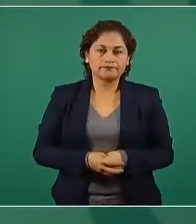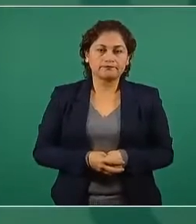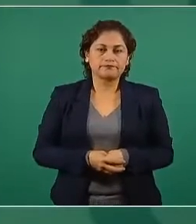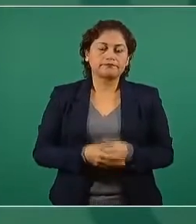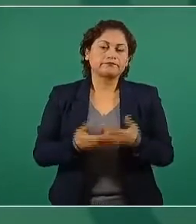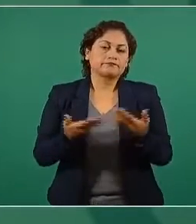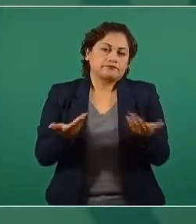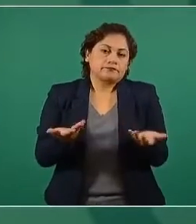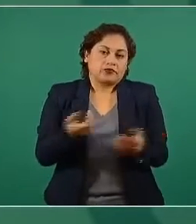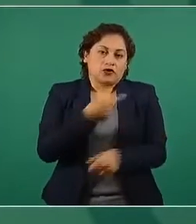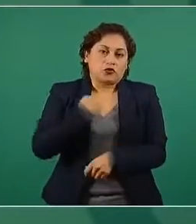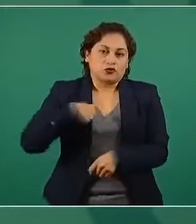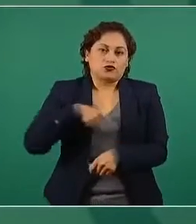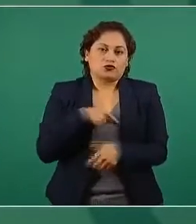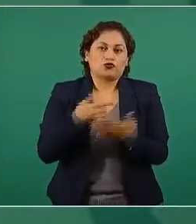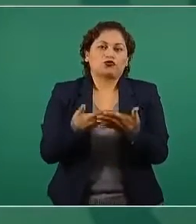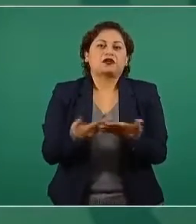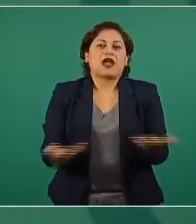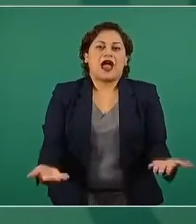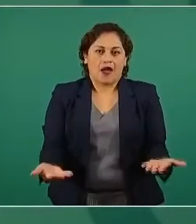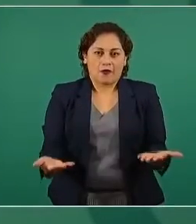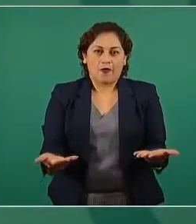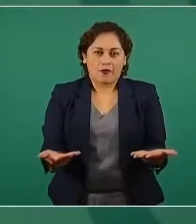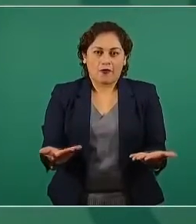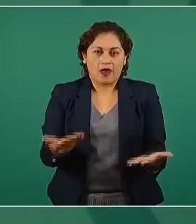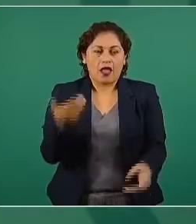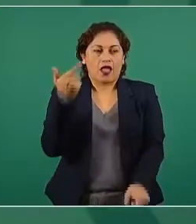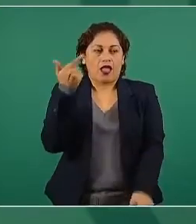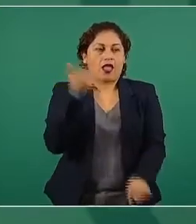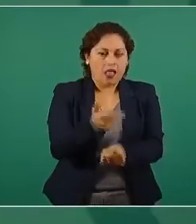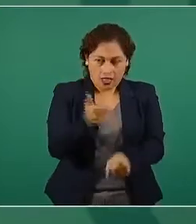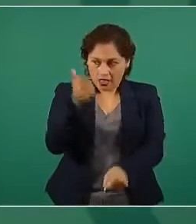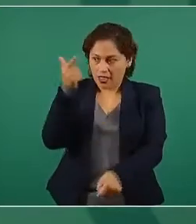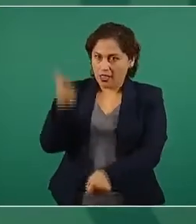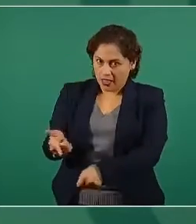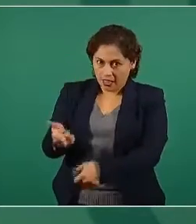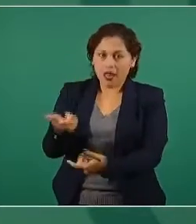estamos encontrando todavía